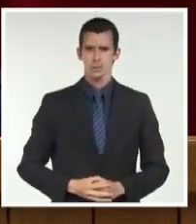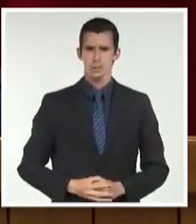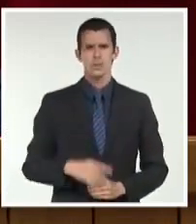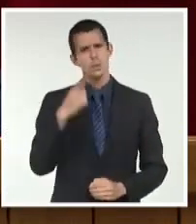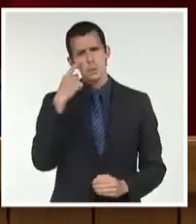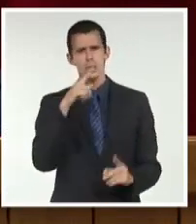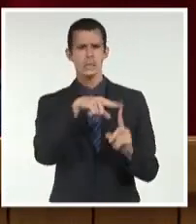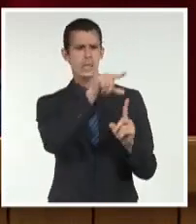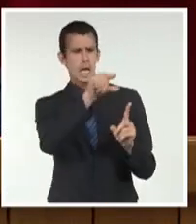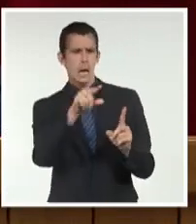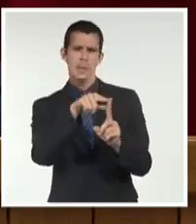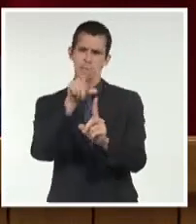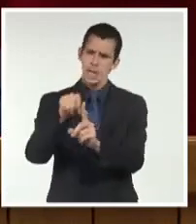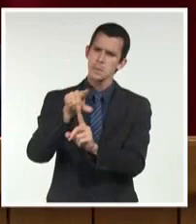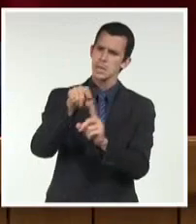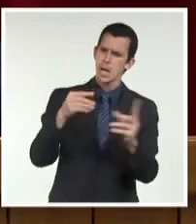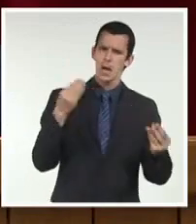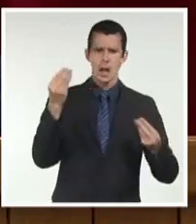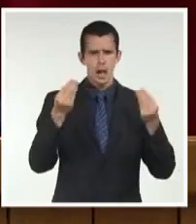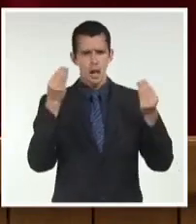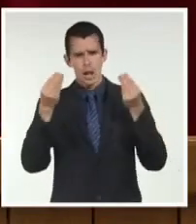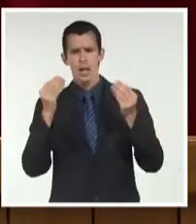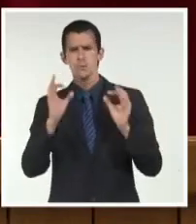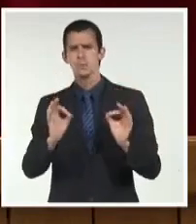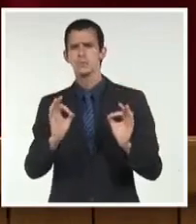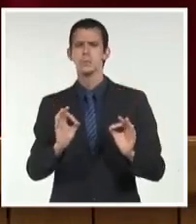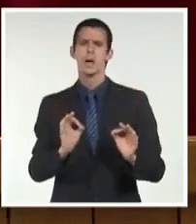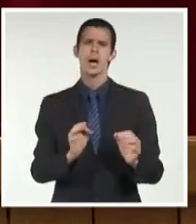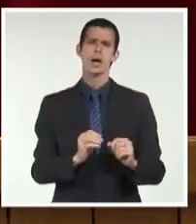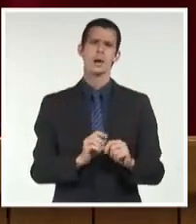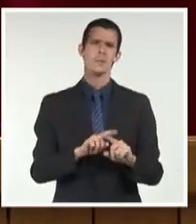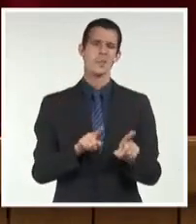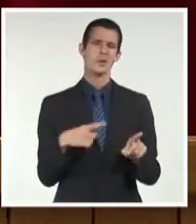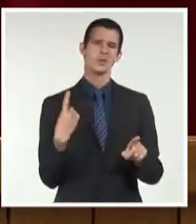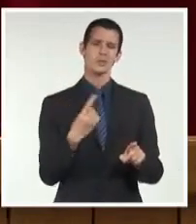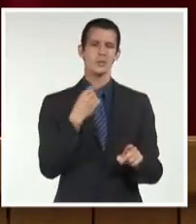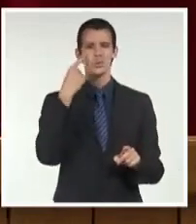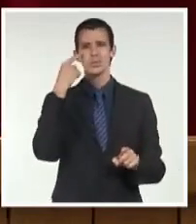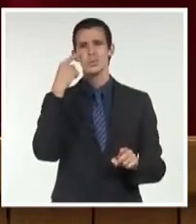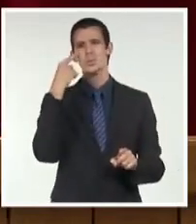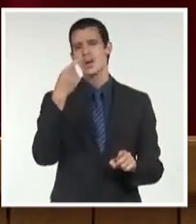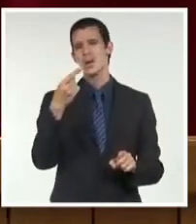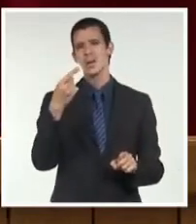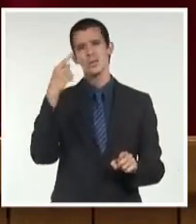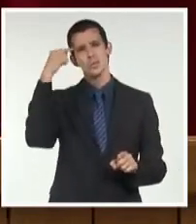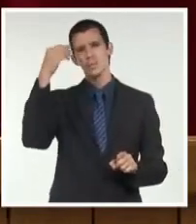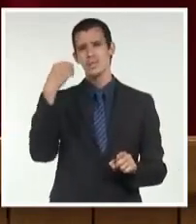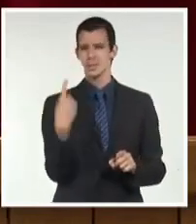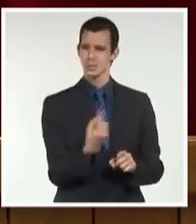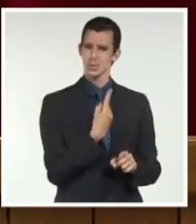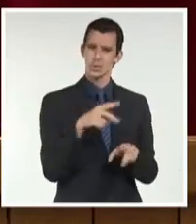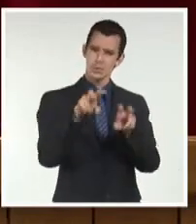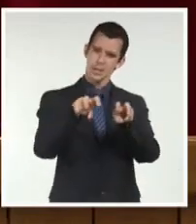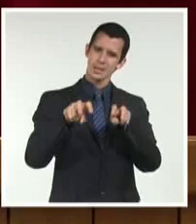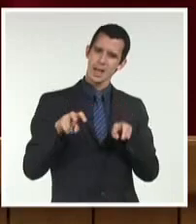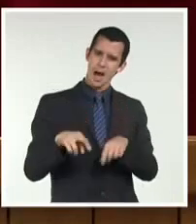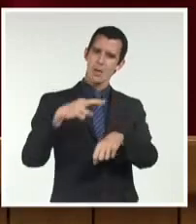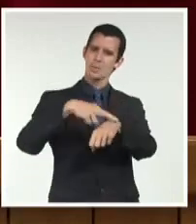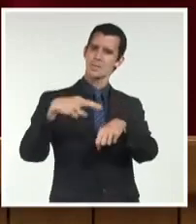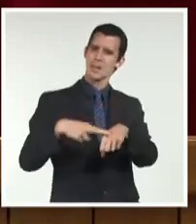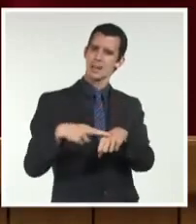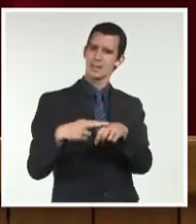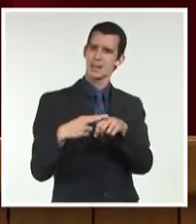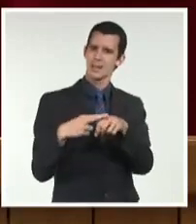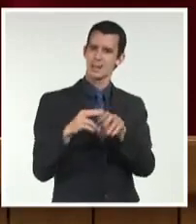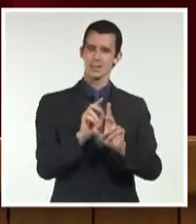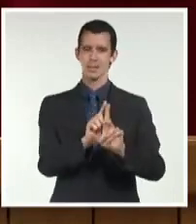y aprobamos esta vez, sino por la mayor conexión que sentimos con los problemas en los municipios, en los barrios, en las